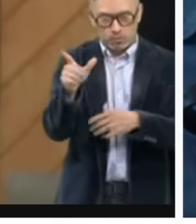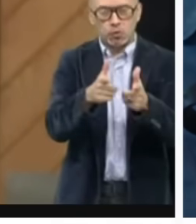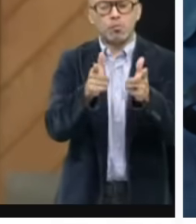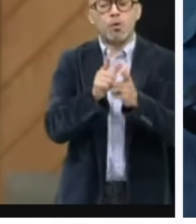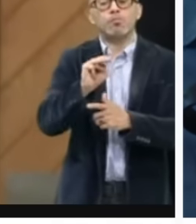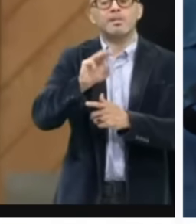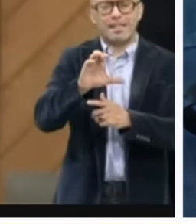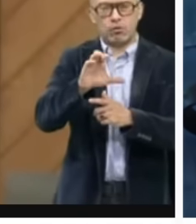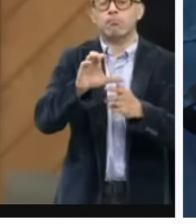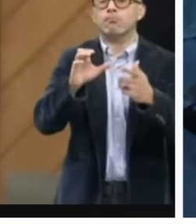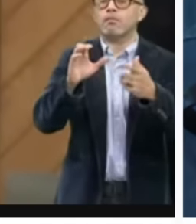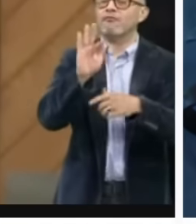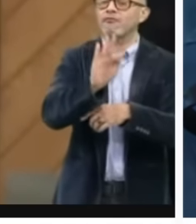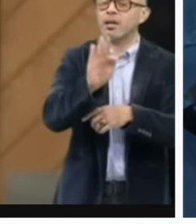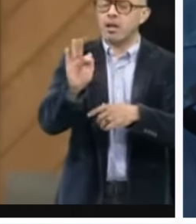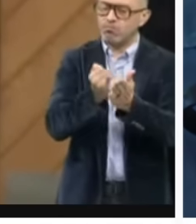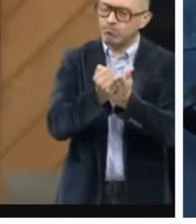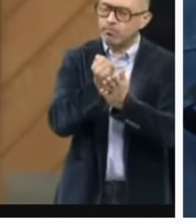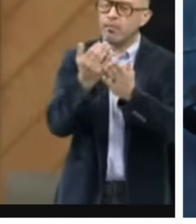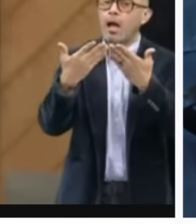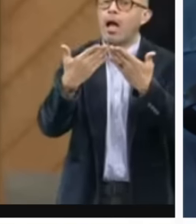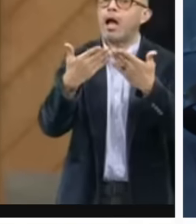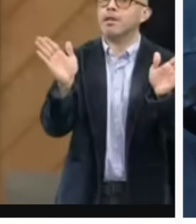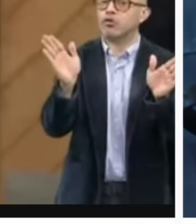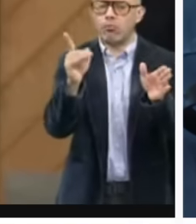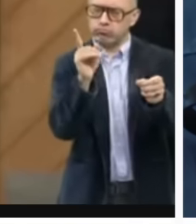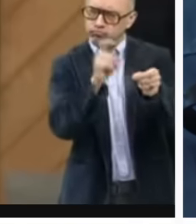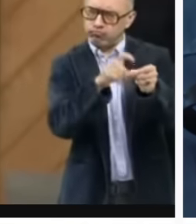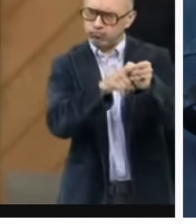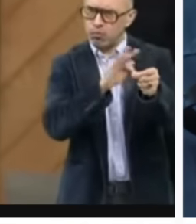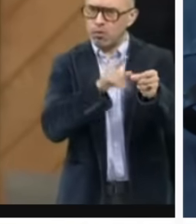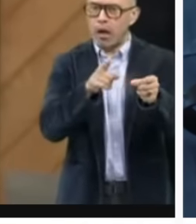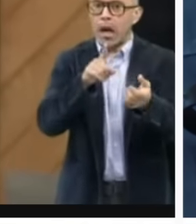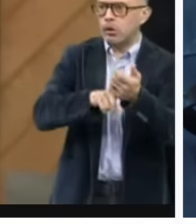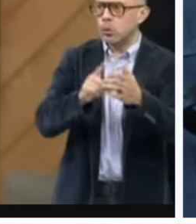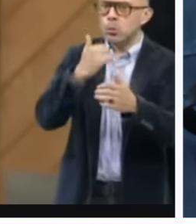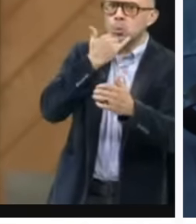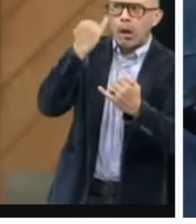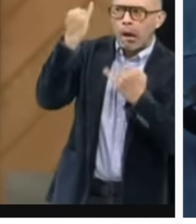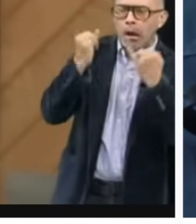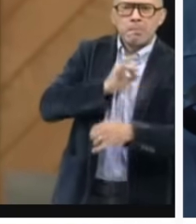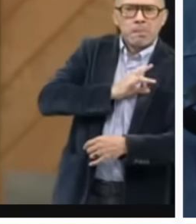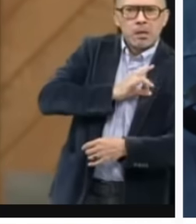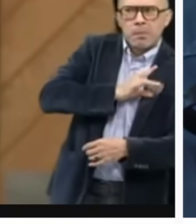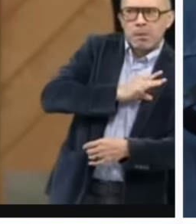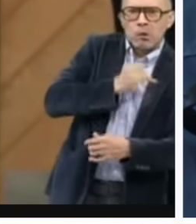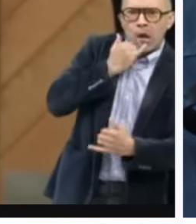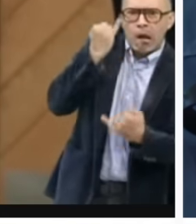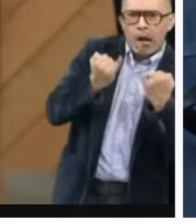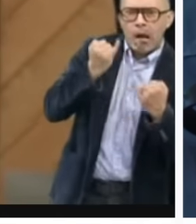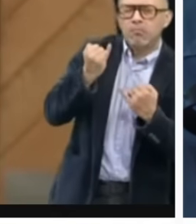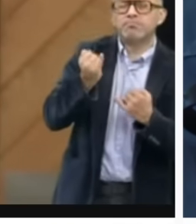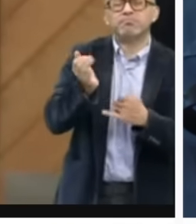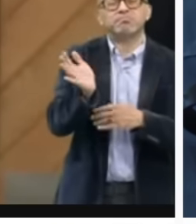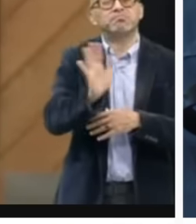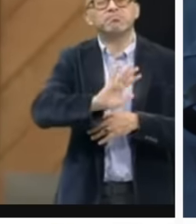posición fundamental, y ya le tienen miedo. Lo demás son cuestiones que no valen la pena. Los temores